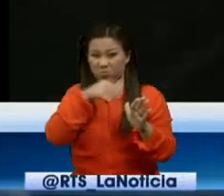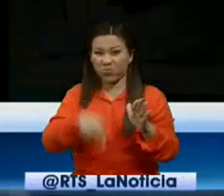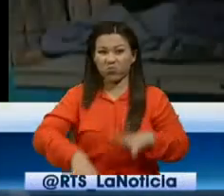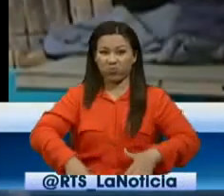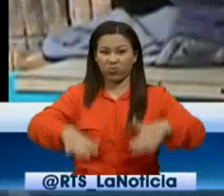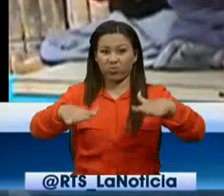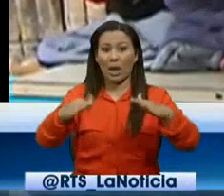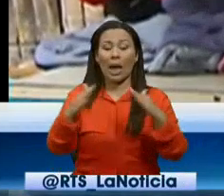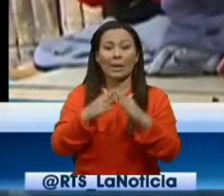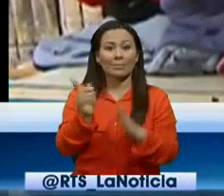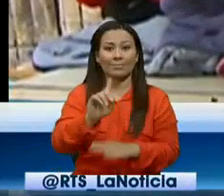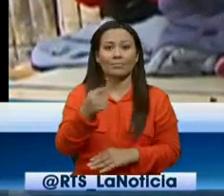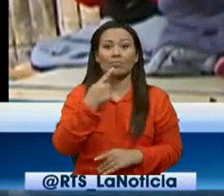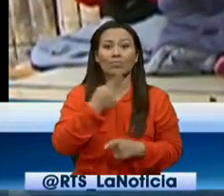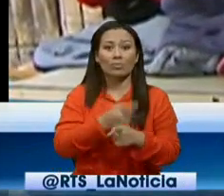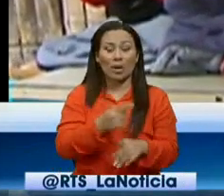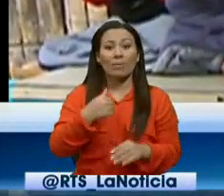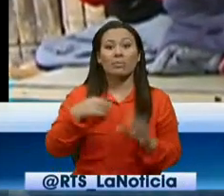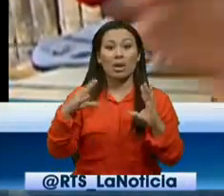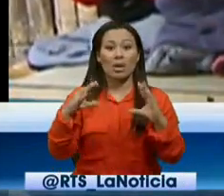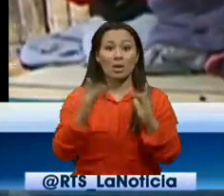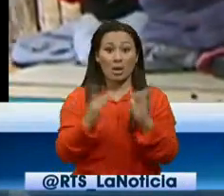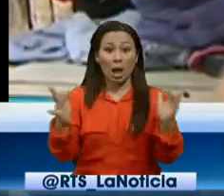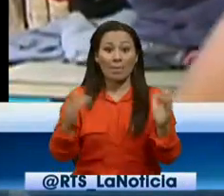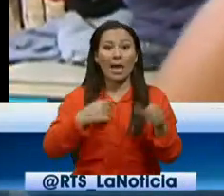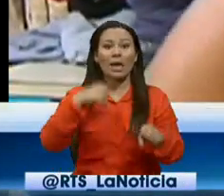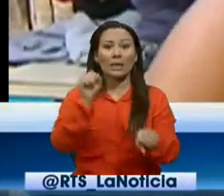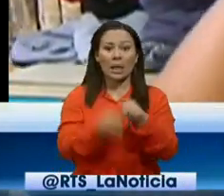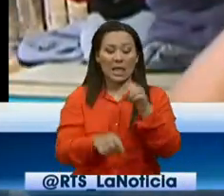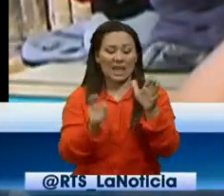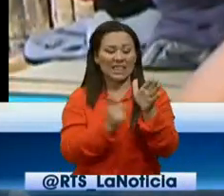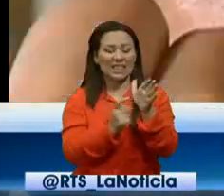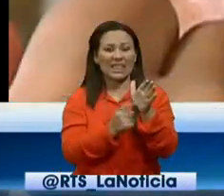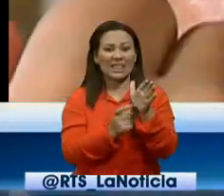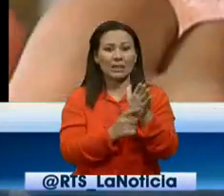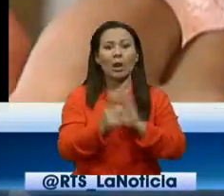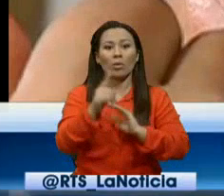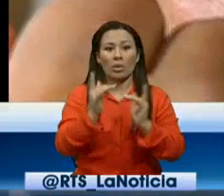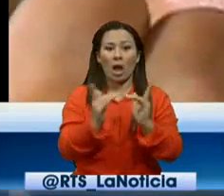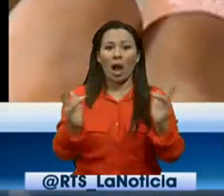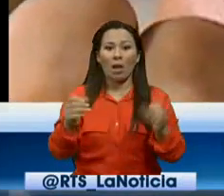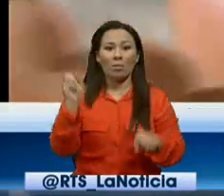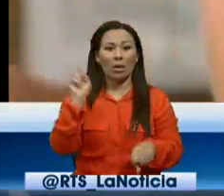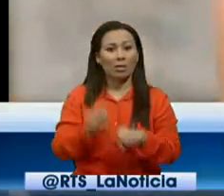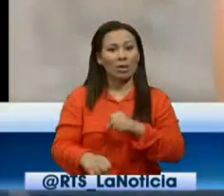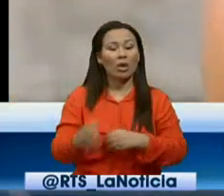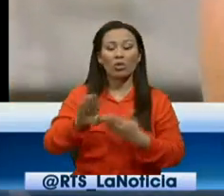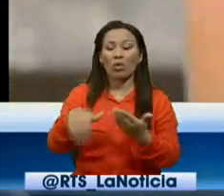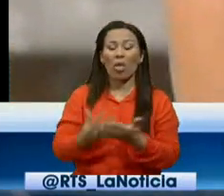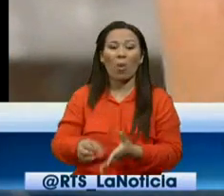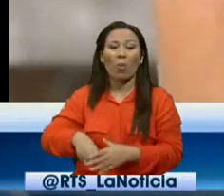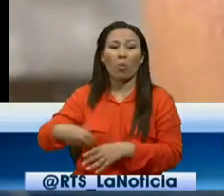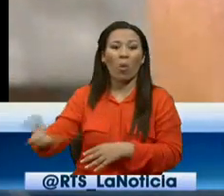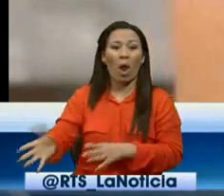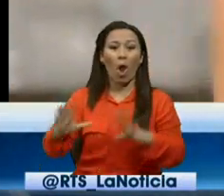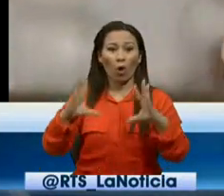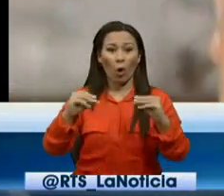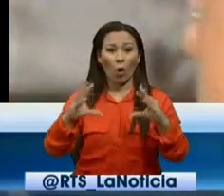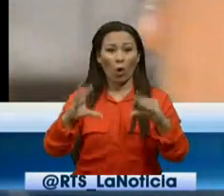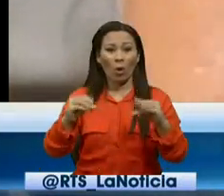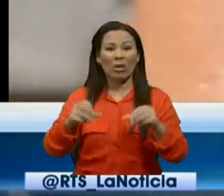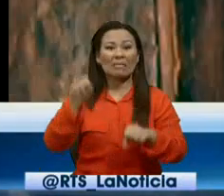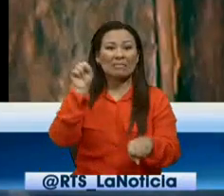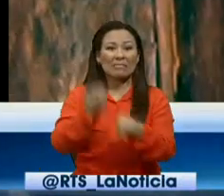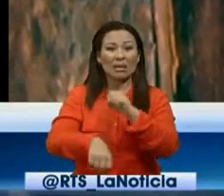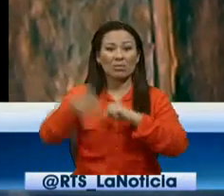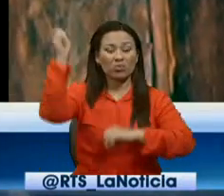casa. Por eso estaba una cama y se me dañó, porque los bebés tenían su cama y se dañó una cama. Todas las están allá afuera botadas. El colchón de los bebés está